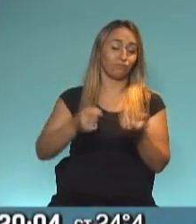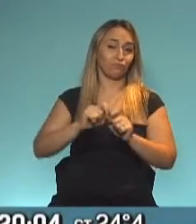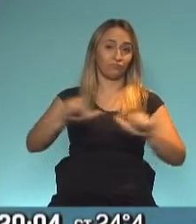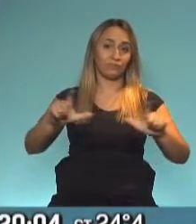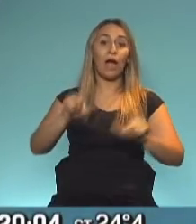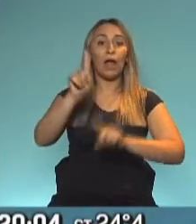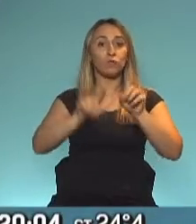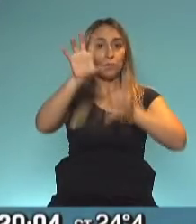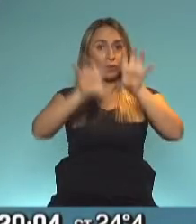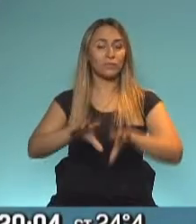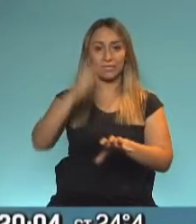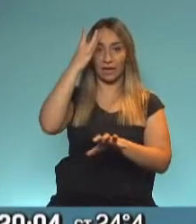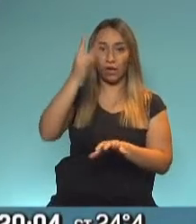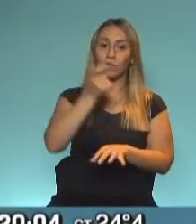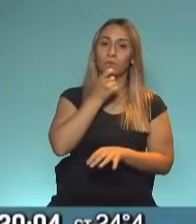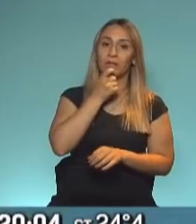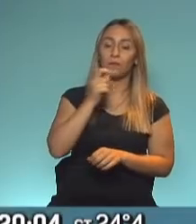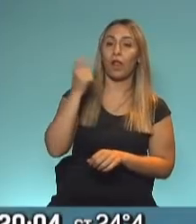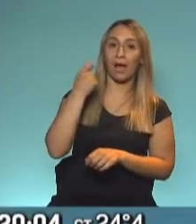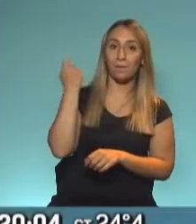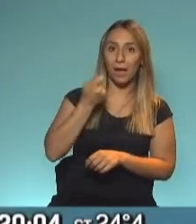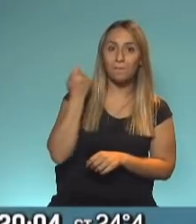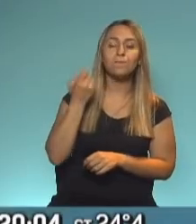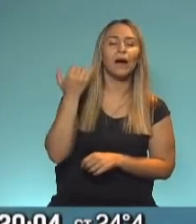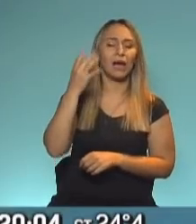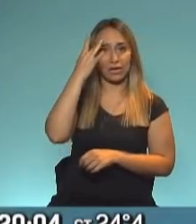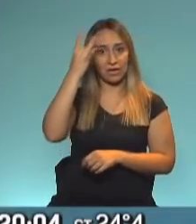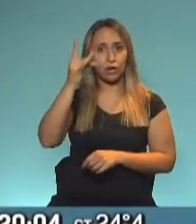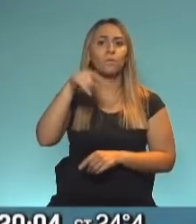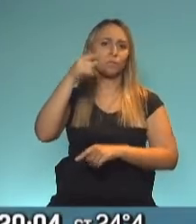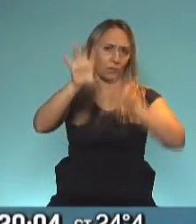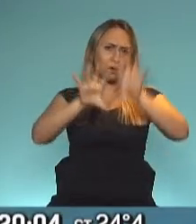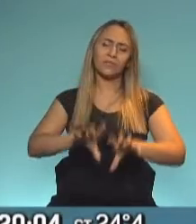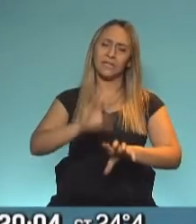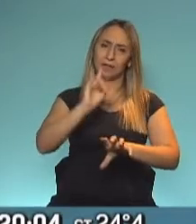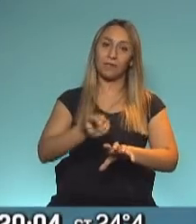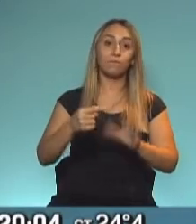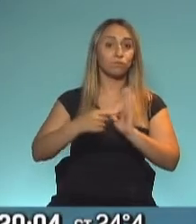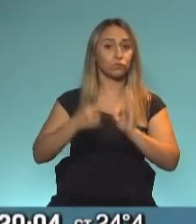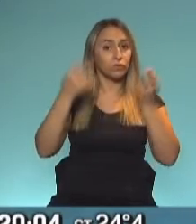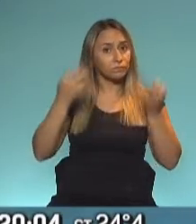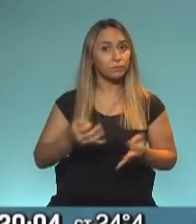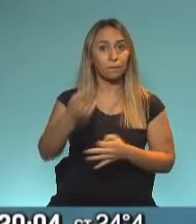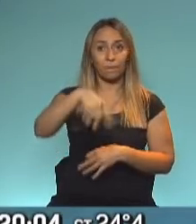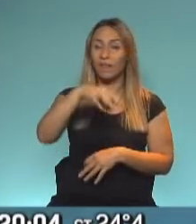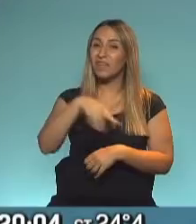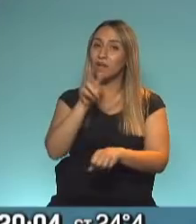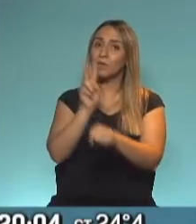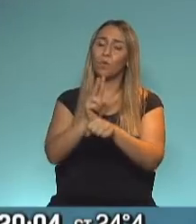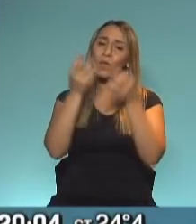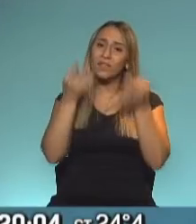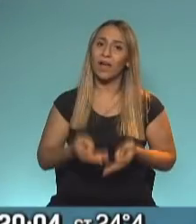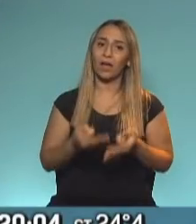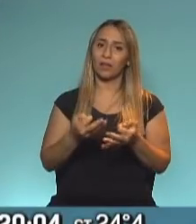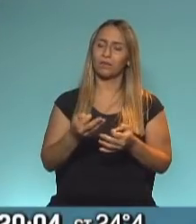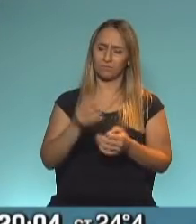en algunas provincias, como por ejemplo en La Pampa. Estaremos hablando del resto del país, pero lo cierto es que hay que cuidarse más que nunca. Hay